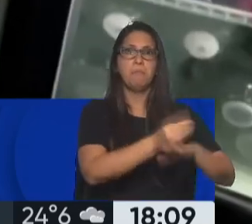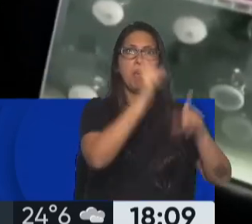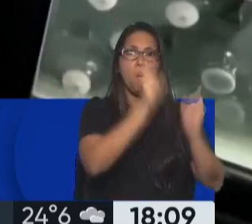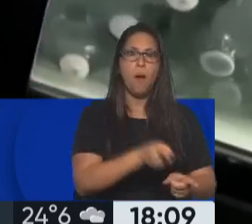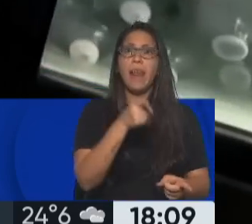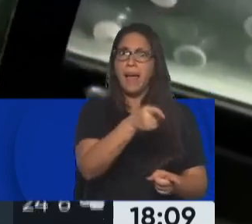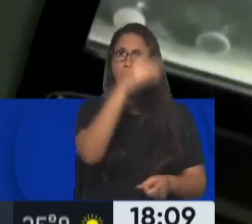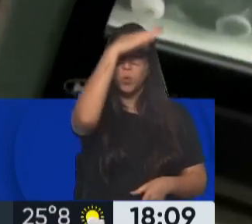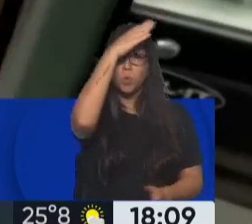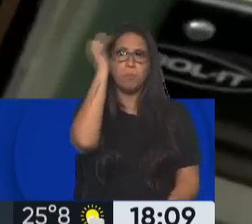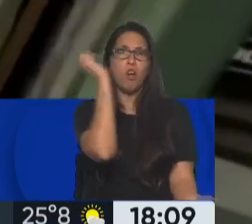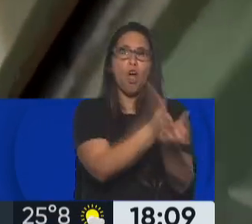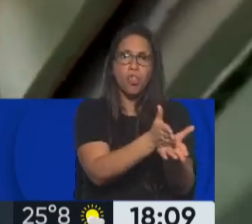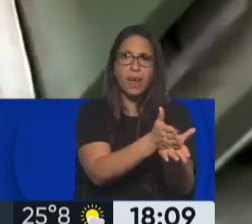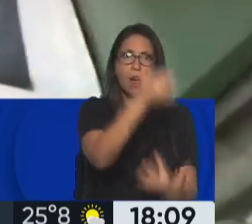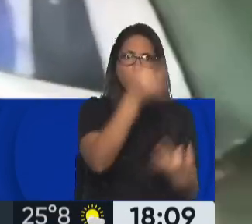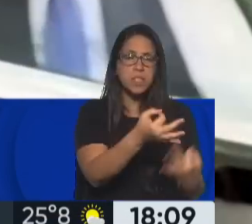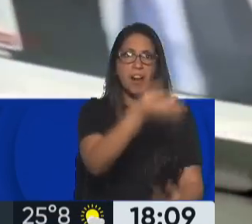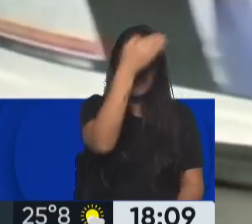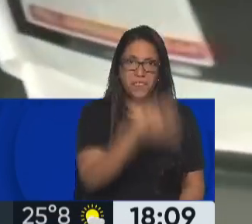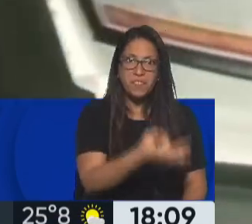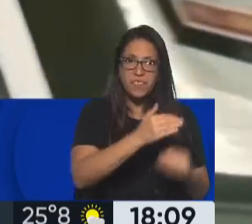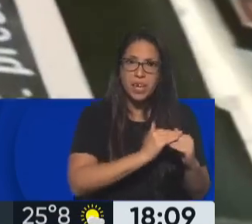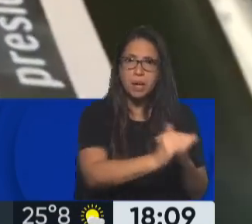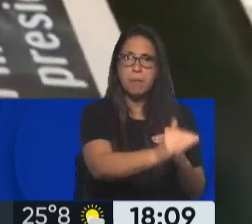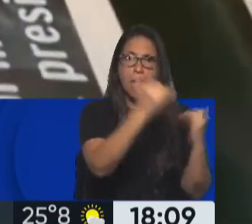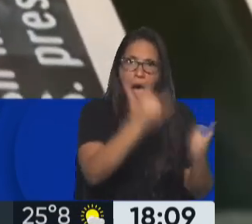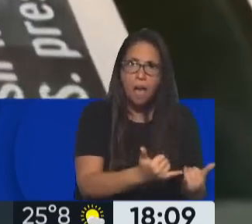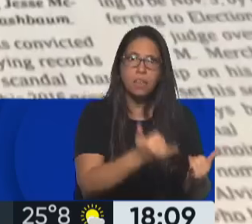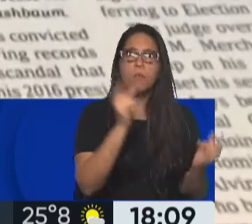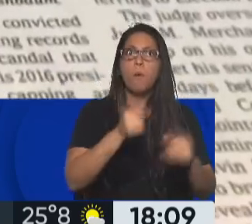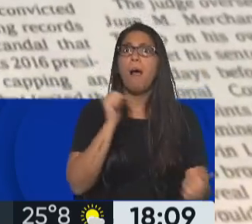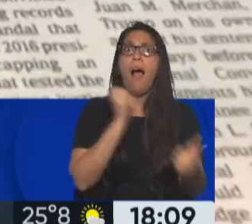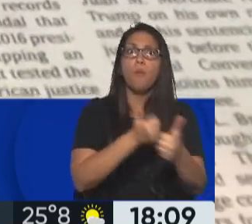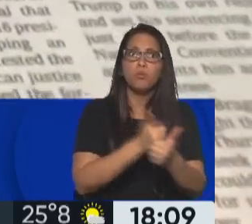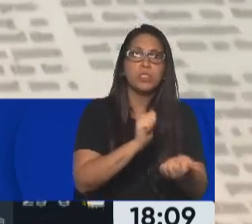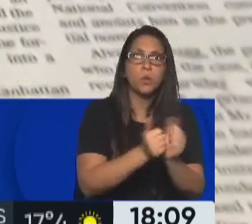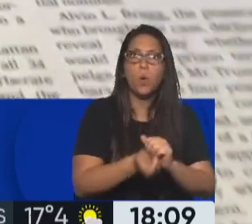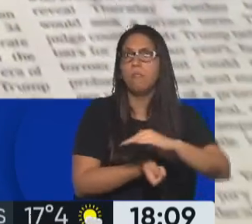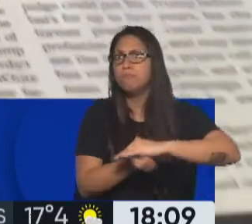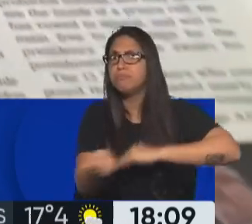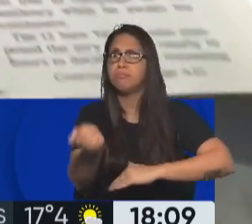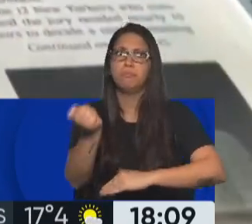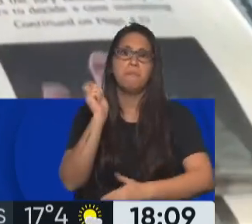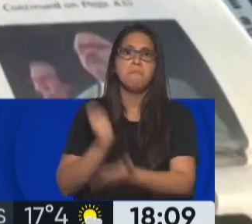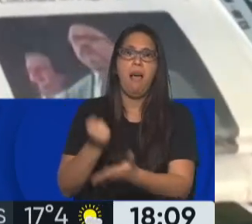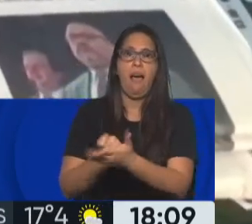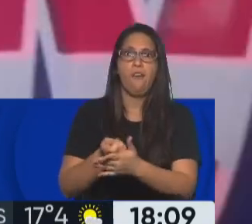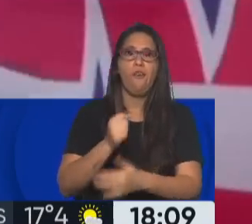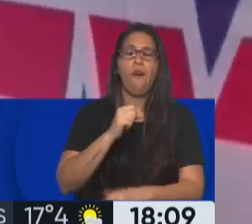una condena judicial firme y varias otras causas pendientes, incluyendo abuso sexual y pagos indebidos a una actriz porno.